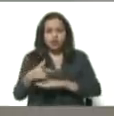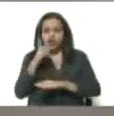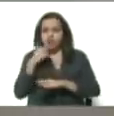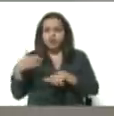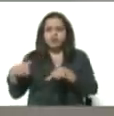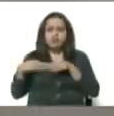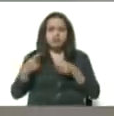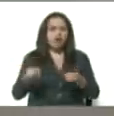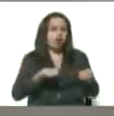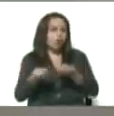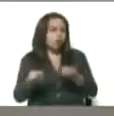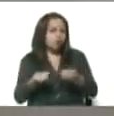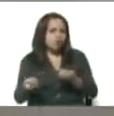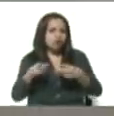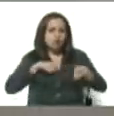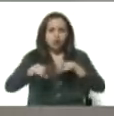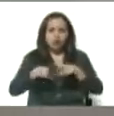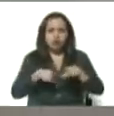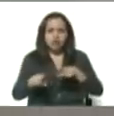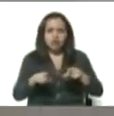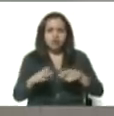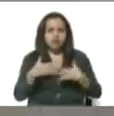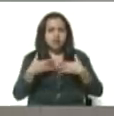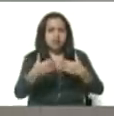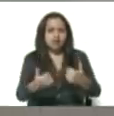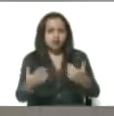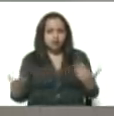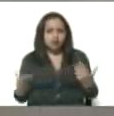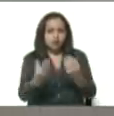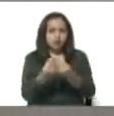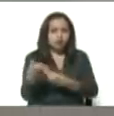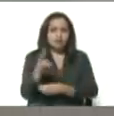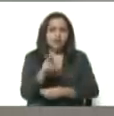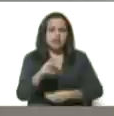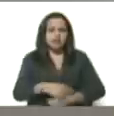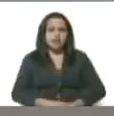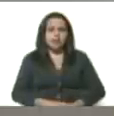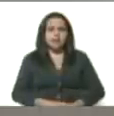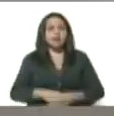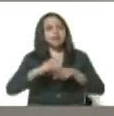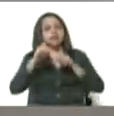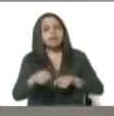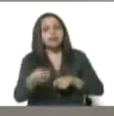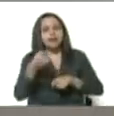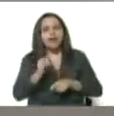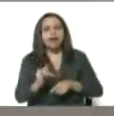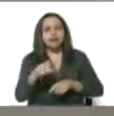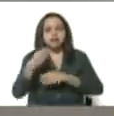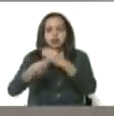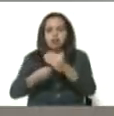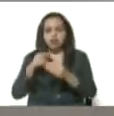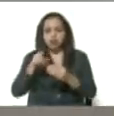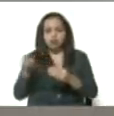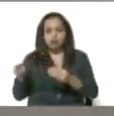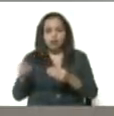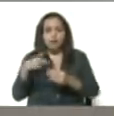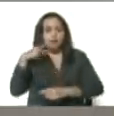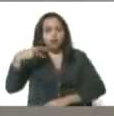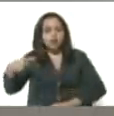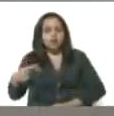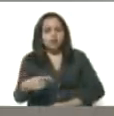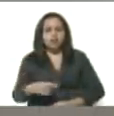la coordinación epidemiológica y sanitaria con Venezuela, donde además ha establecido una